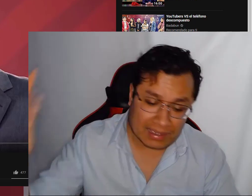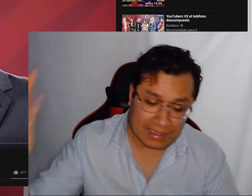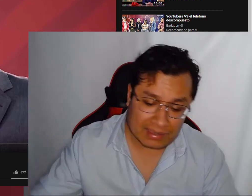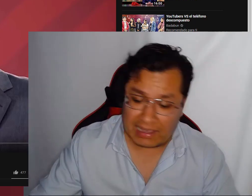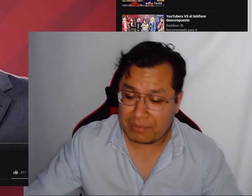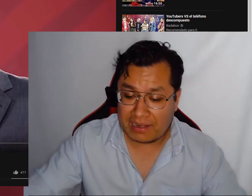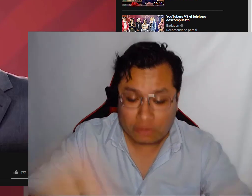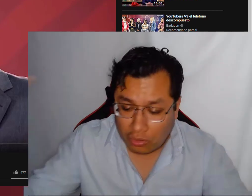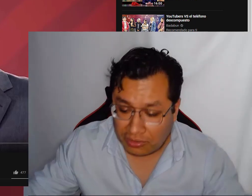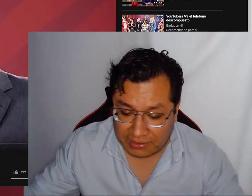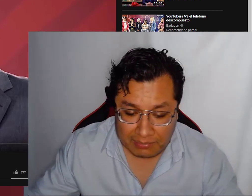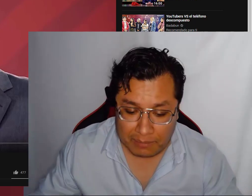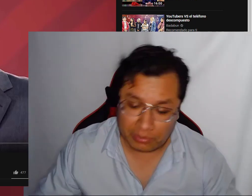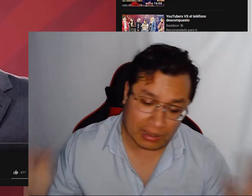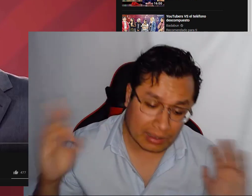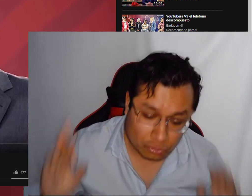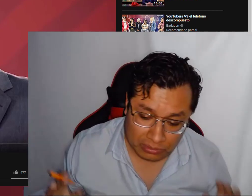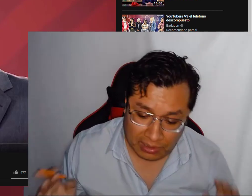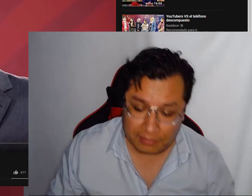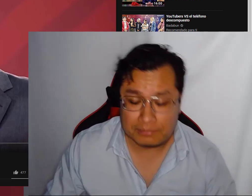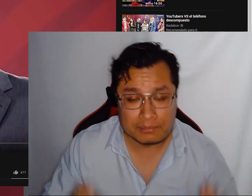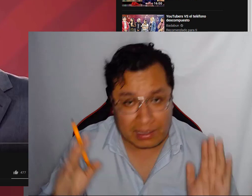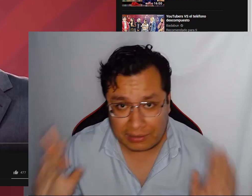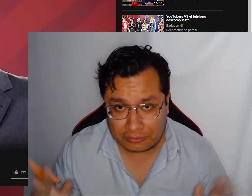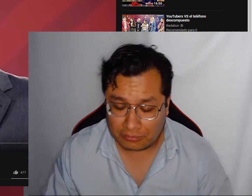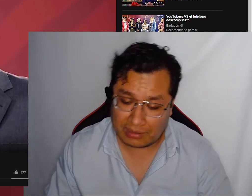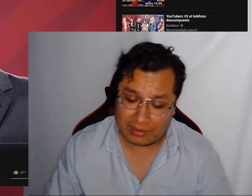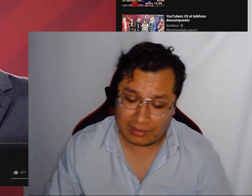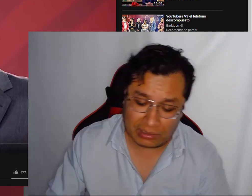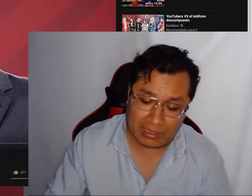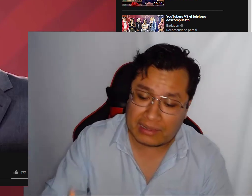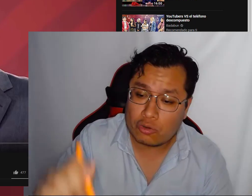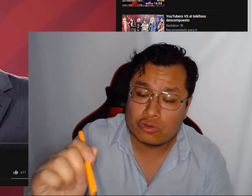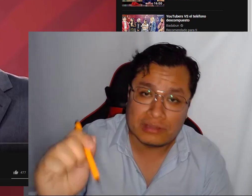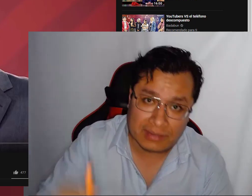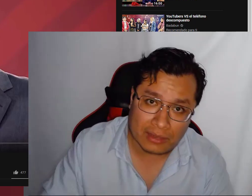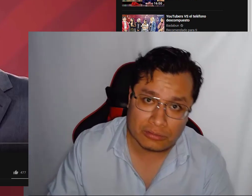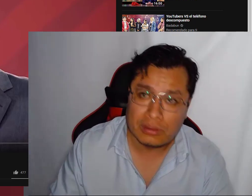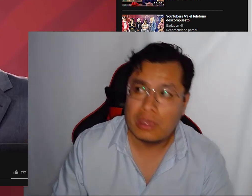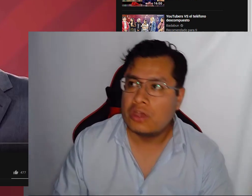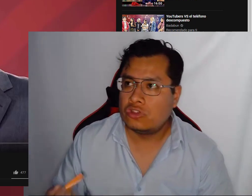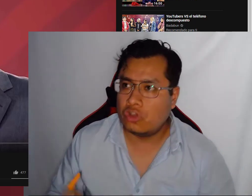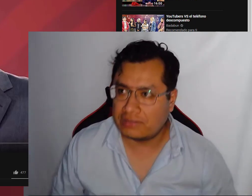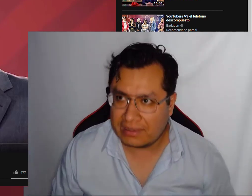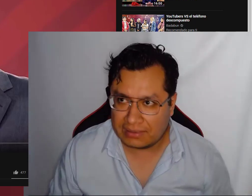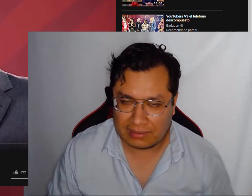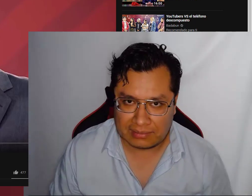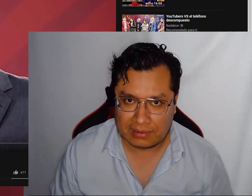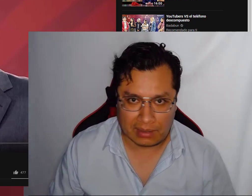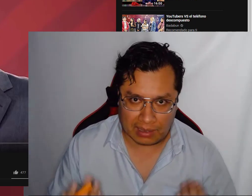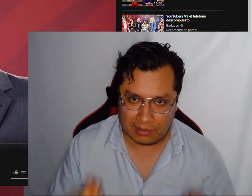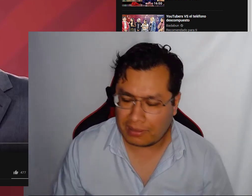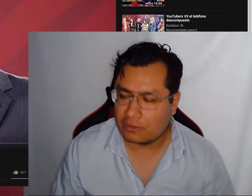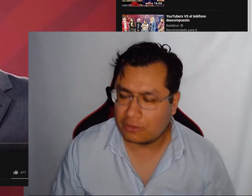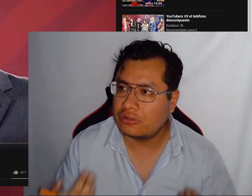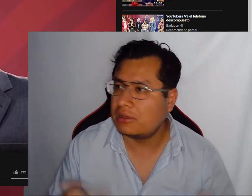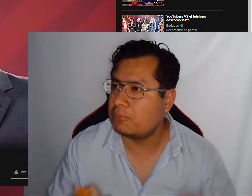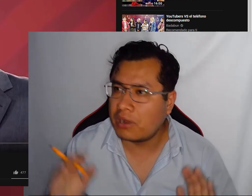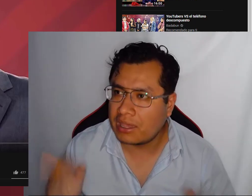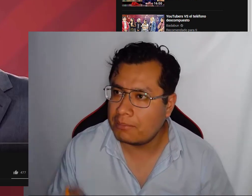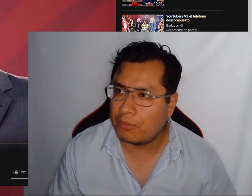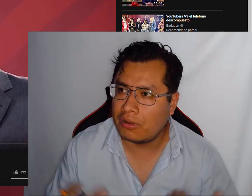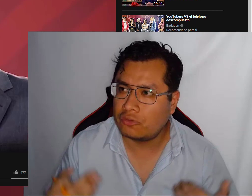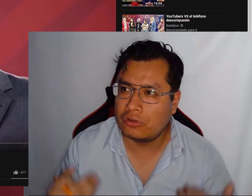y agregaría y cambiaría todo el sistema porque resulta vean esto o sea resulta que en algunos estados docentes ahí les va